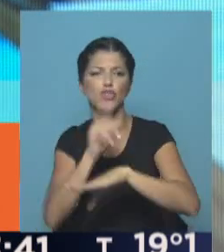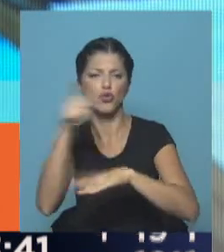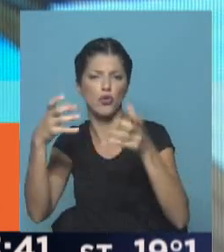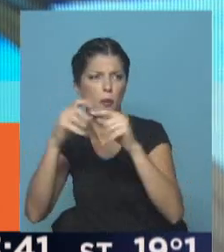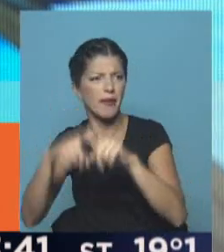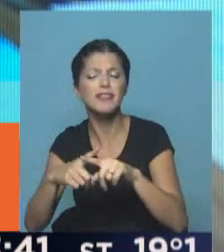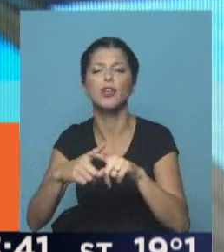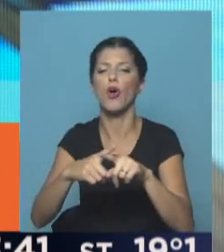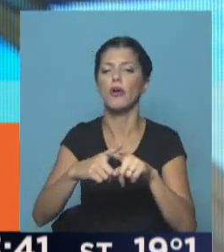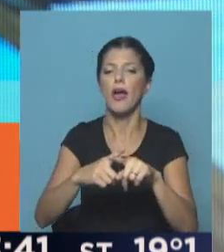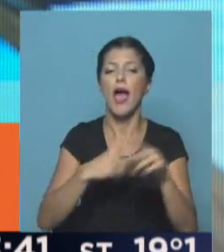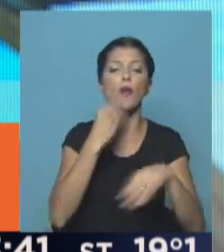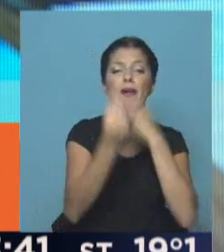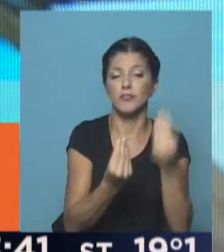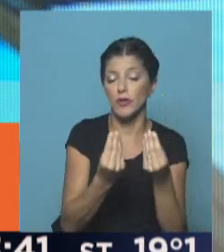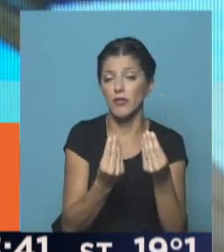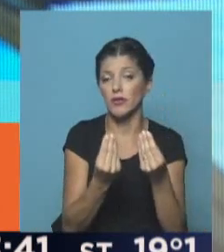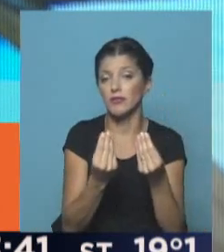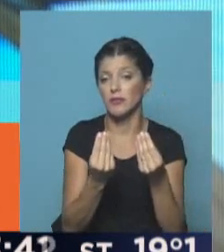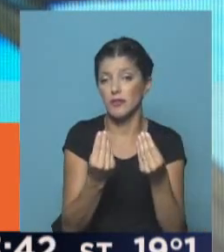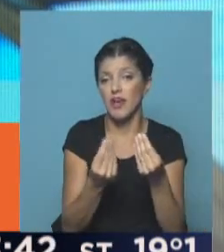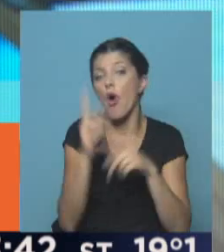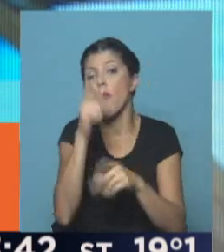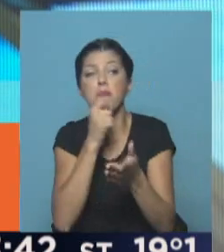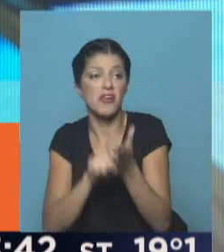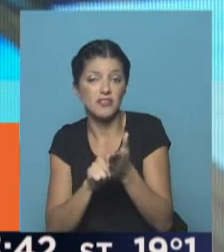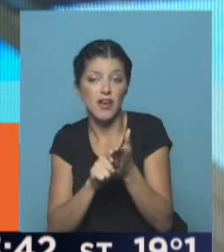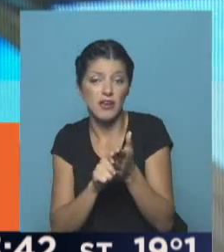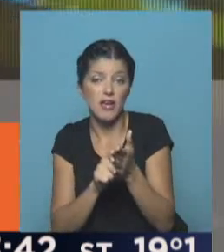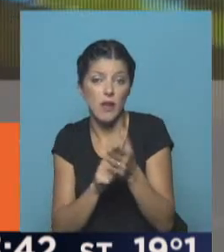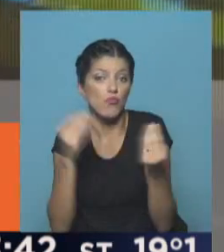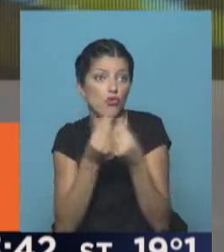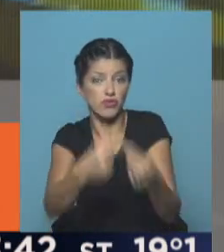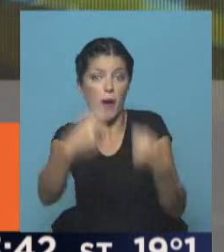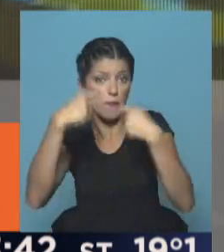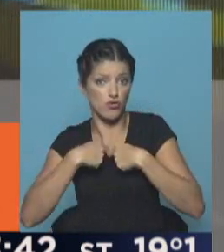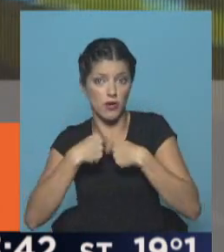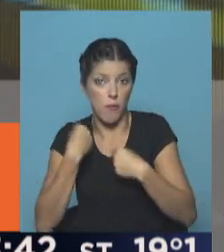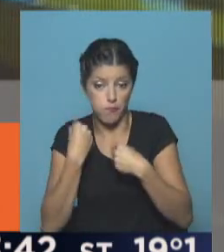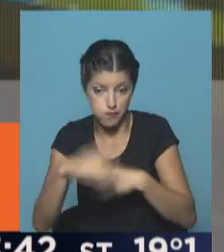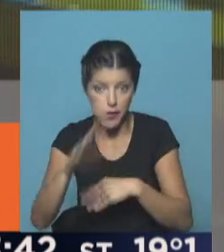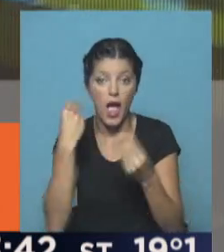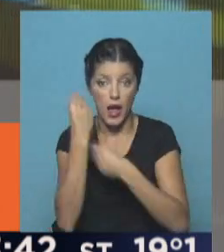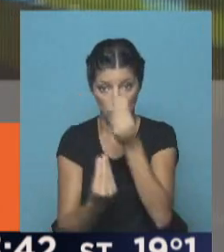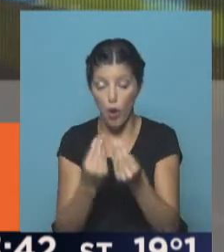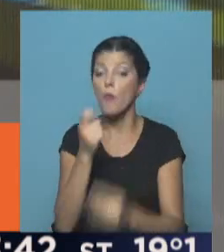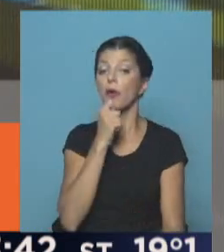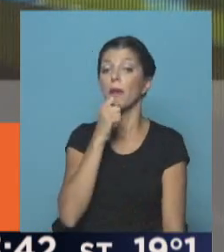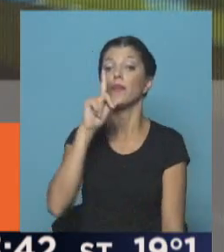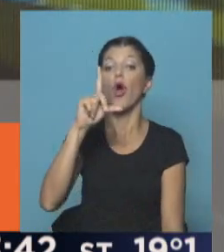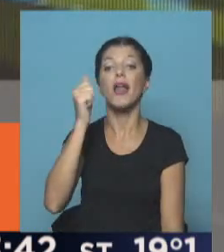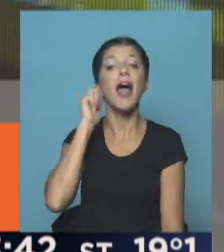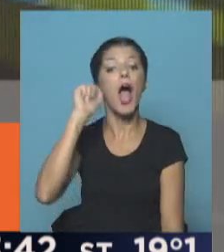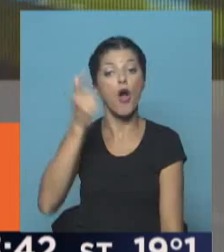hay candidatos outsiders o semi outsider periodistas que de repente tiene una popularidad en ricardo lagos un expresidente que dejó su